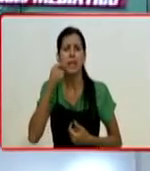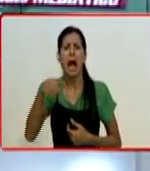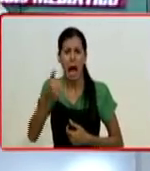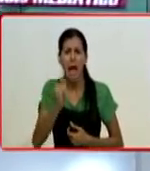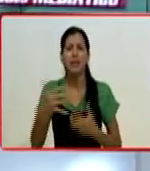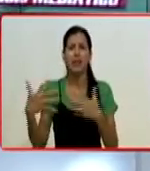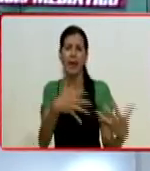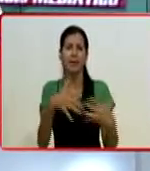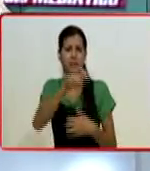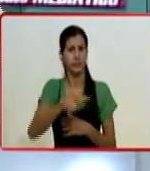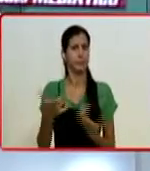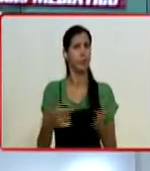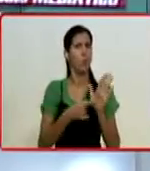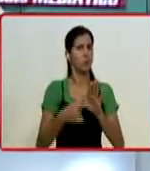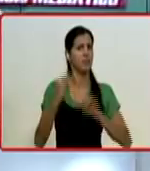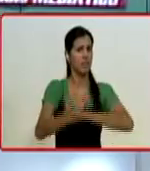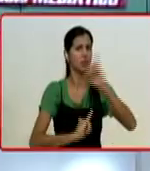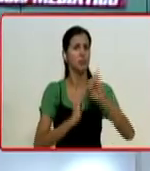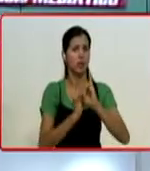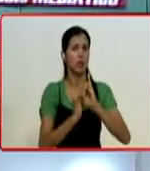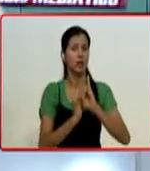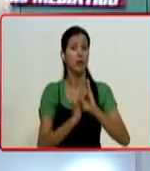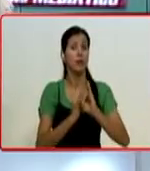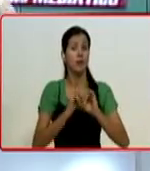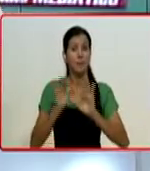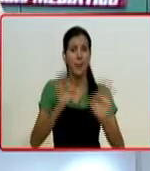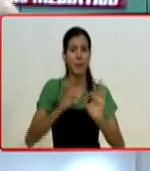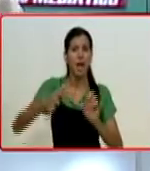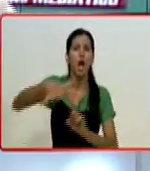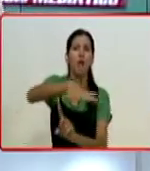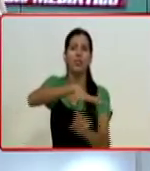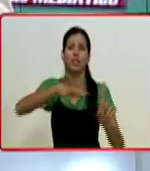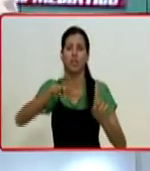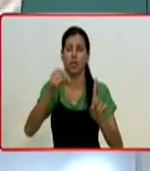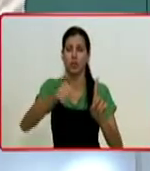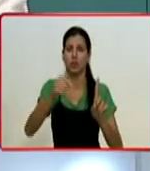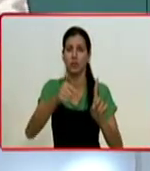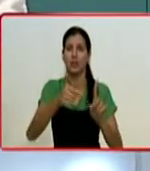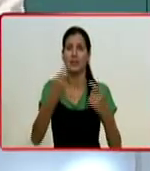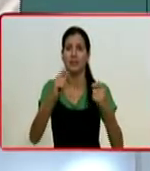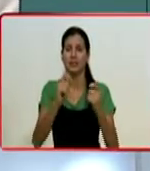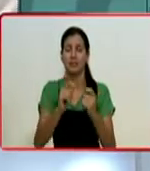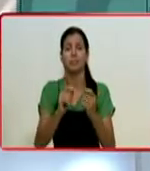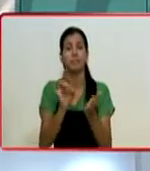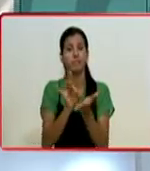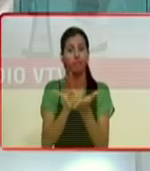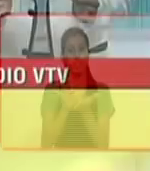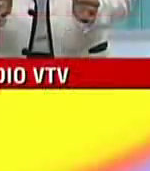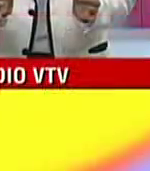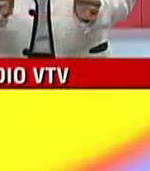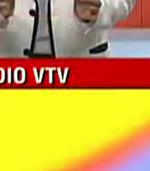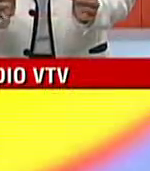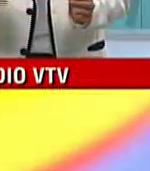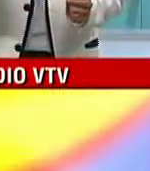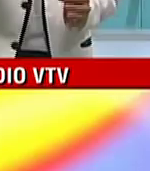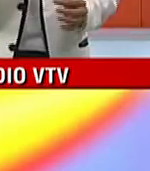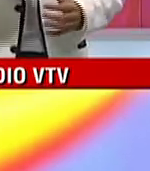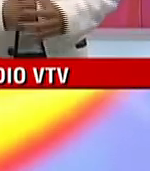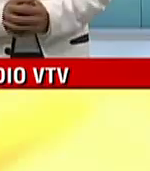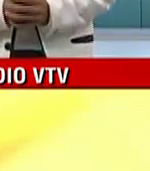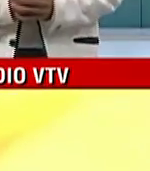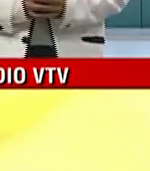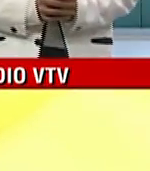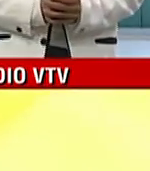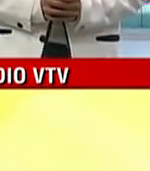guerra civil. Es decir, se están creando las condiciones necesarias para derrocar al presidente de la República.